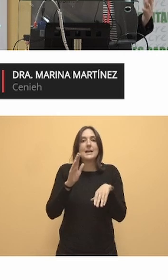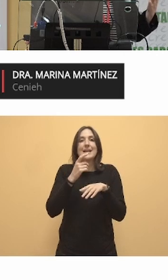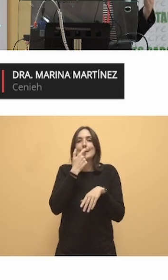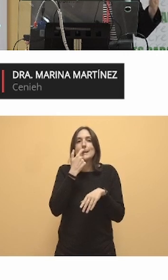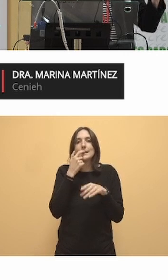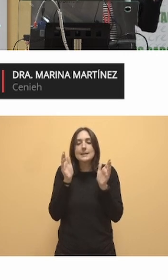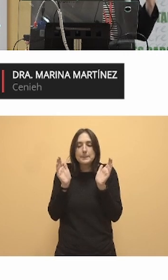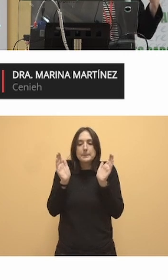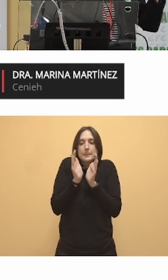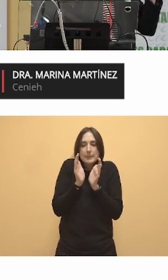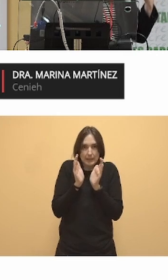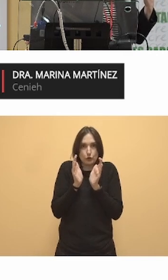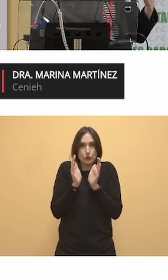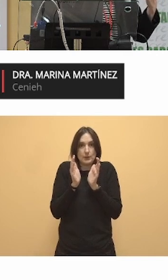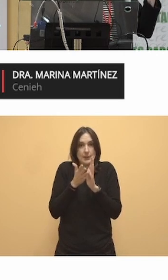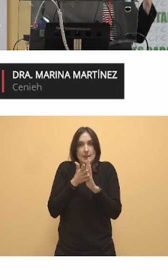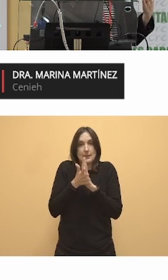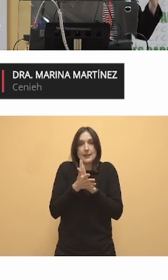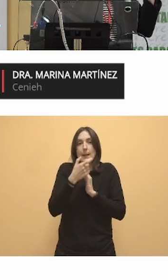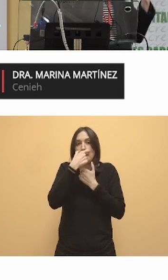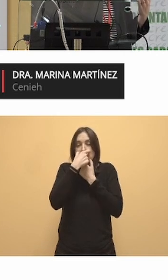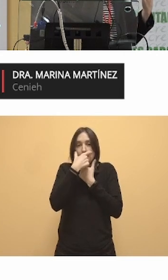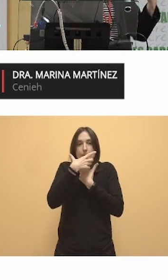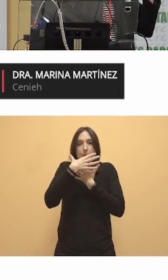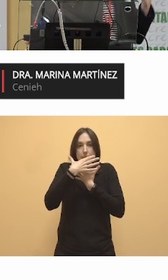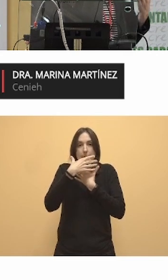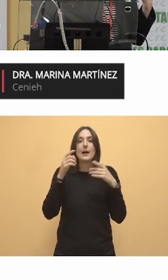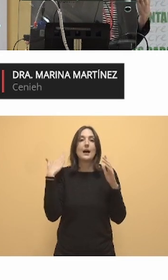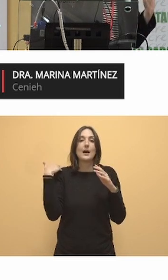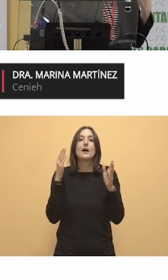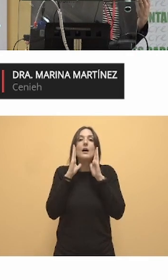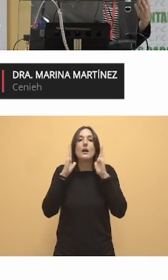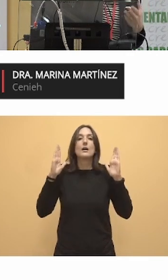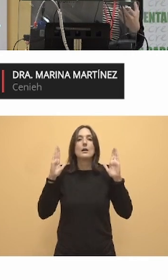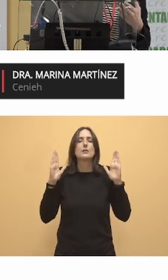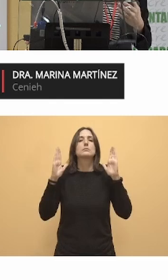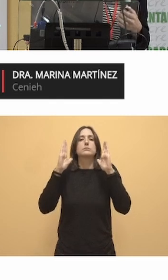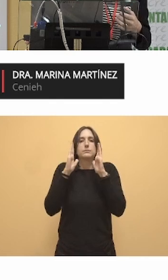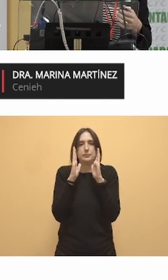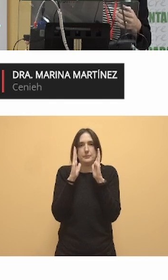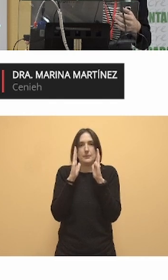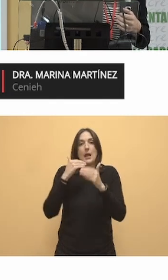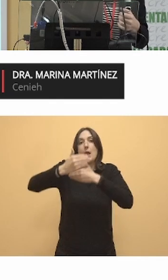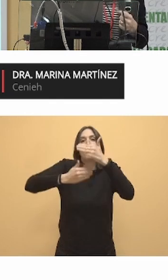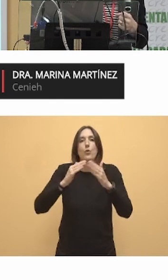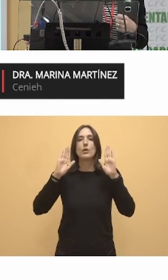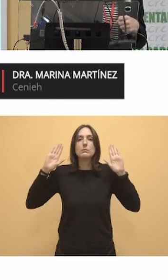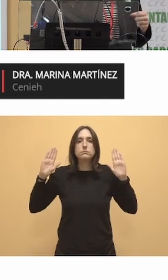dientes y por tanto con ello una reducción de la mandíbula, del maxilar y del tamaño propio de los dientes.